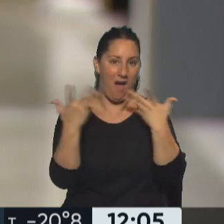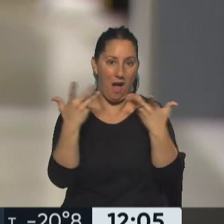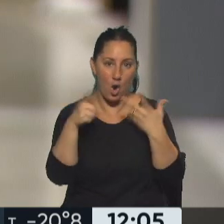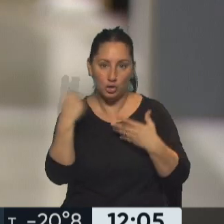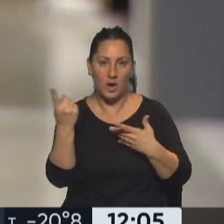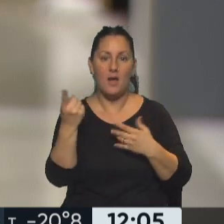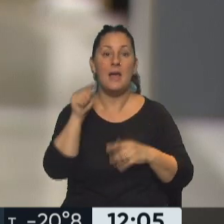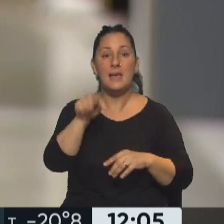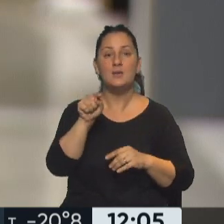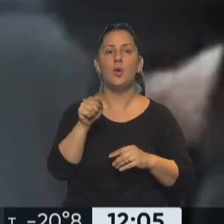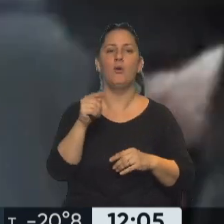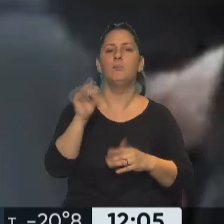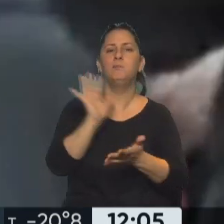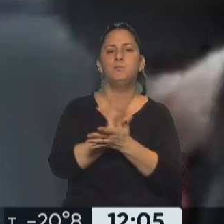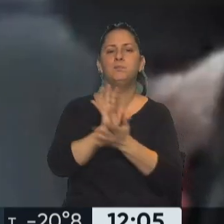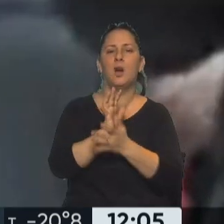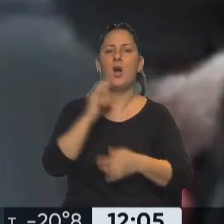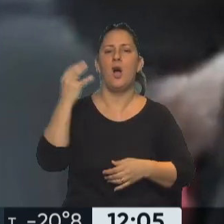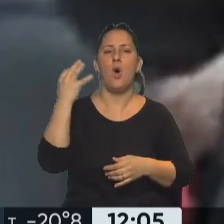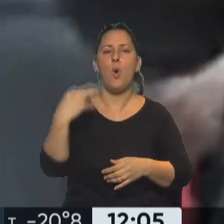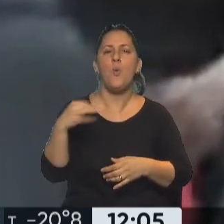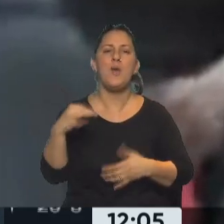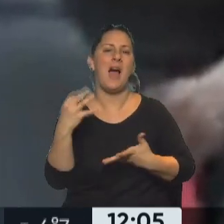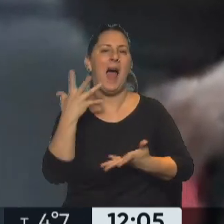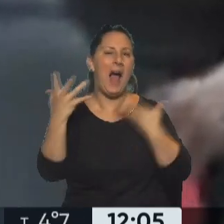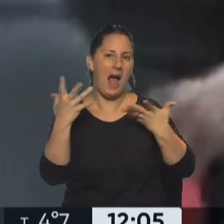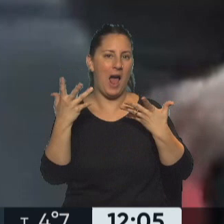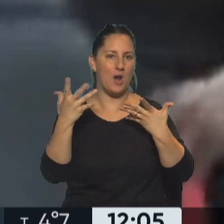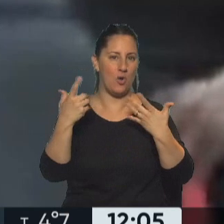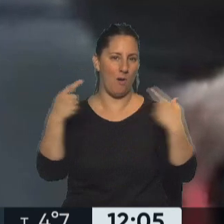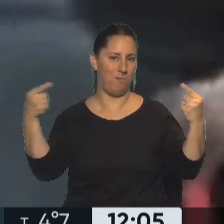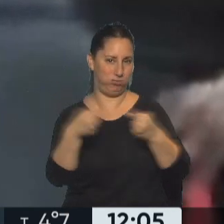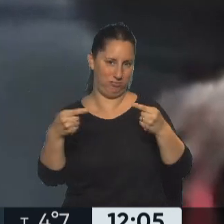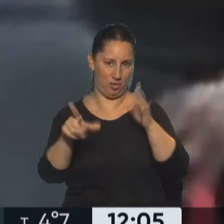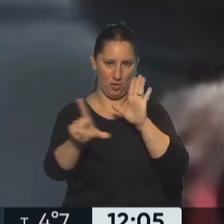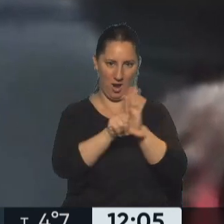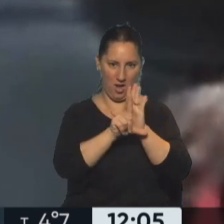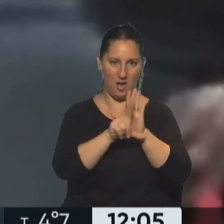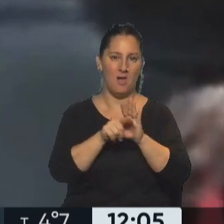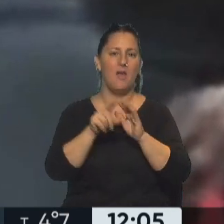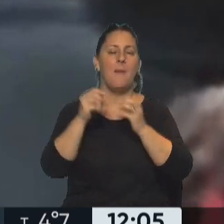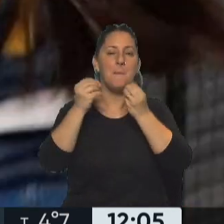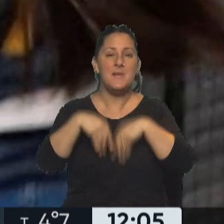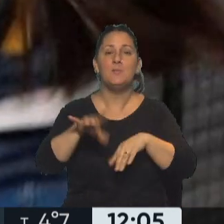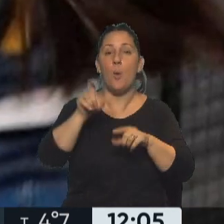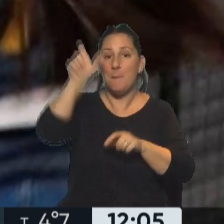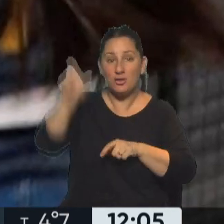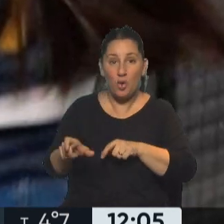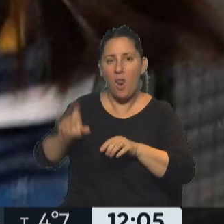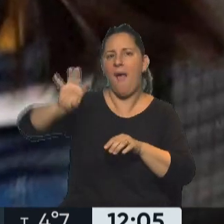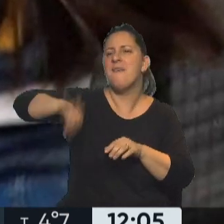relación se traduzca en obligarlo determinarlo hacer alguna cosa reunida con la ley es una cuestión es reconstruir básicamente la vida de una persona